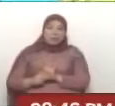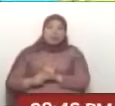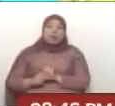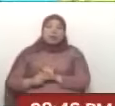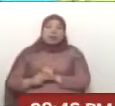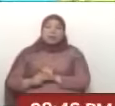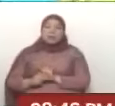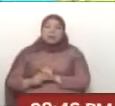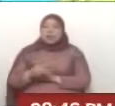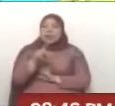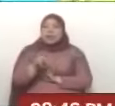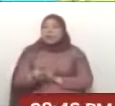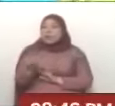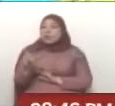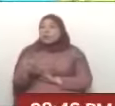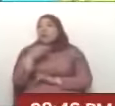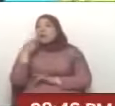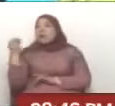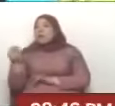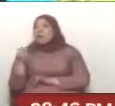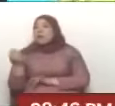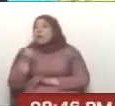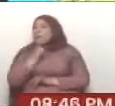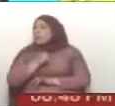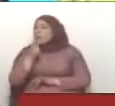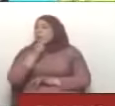Una parte de esa generación migró,